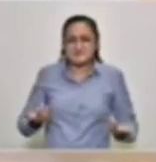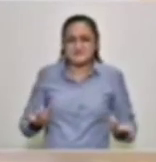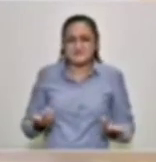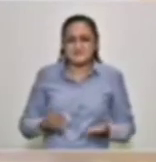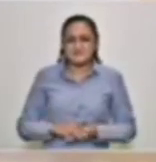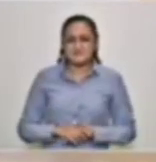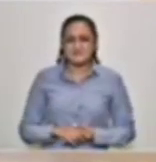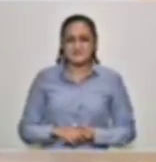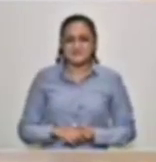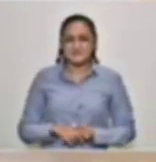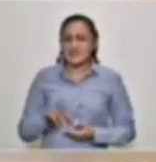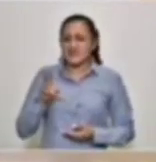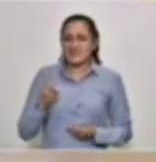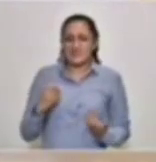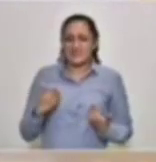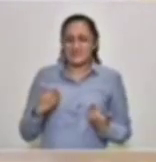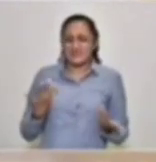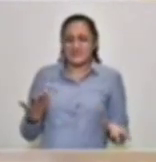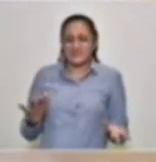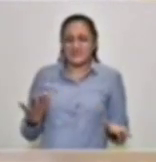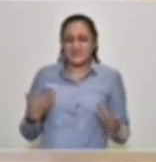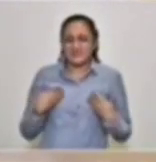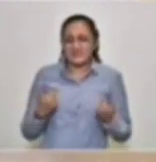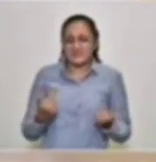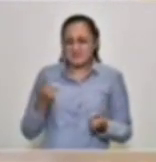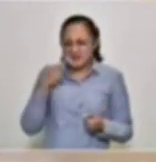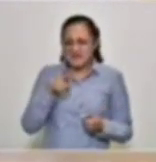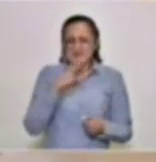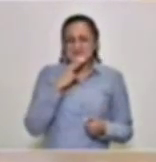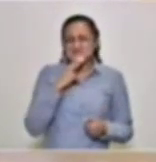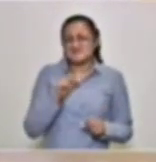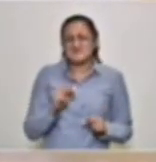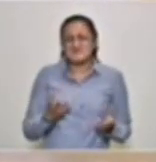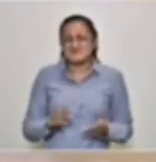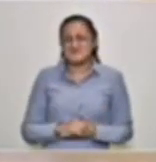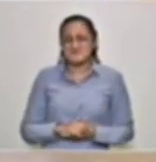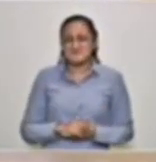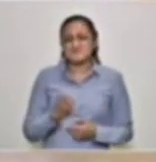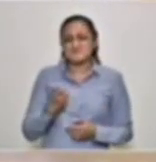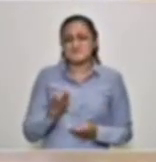Como que no son útiles, ¿eh? Esa es mi opinión.